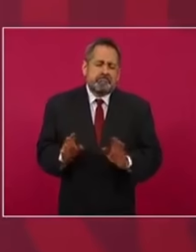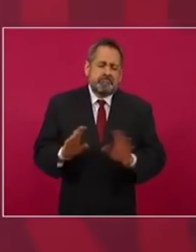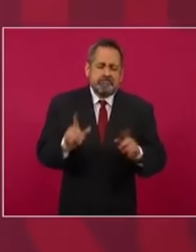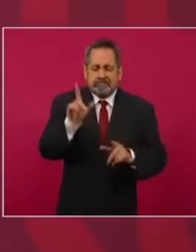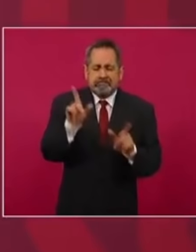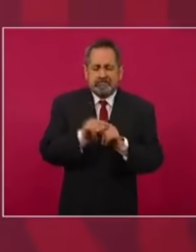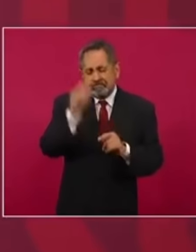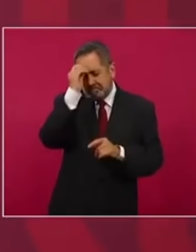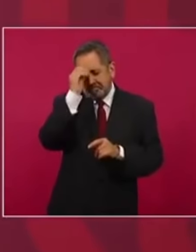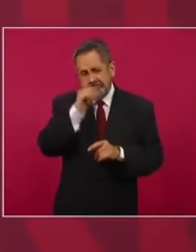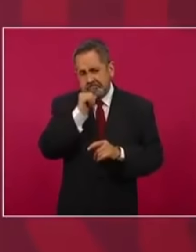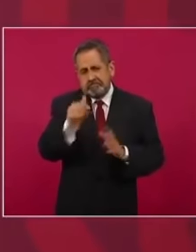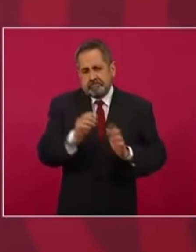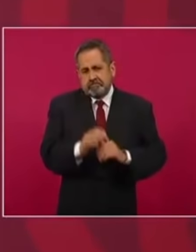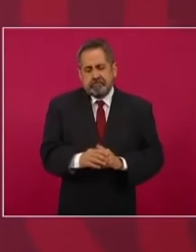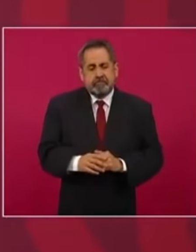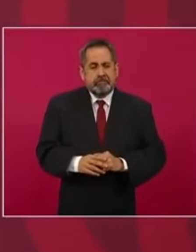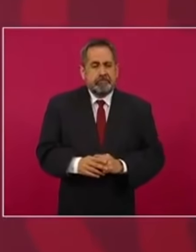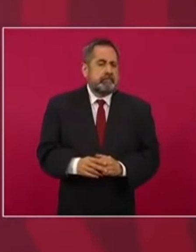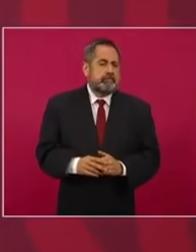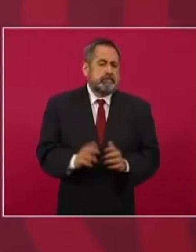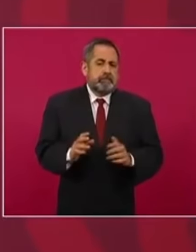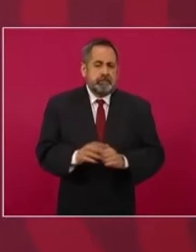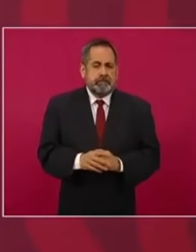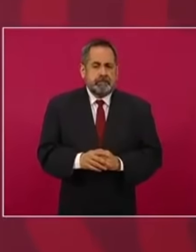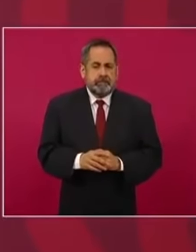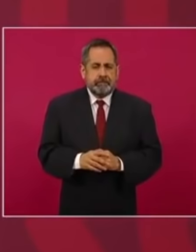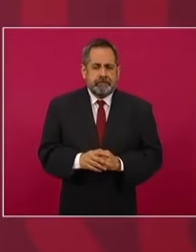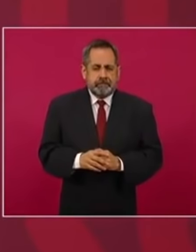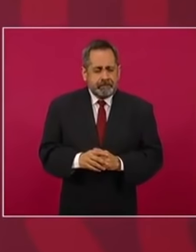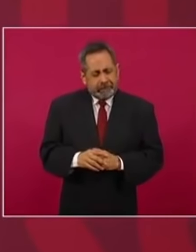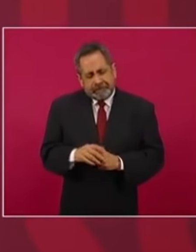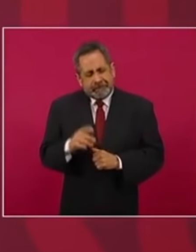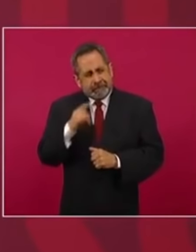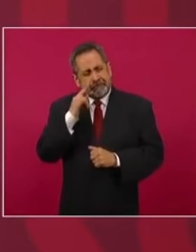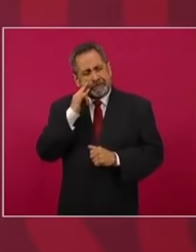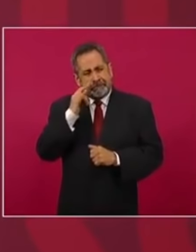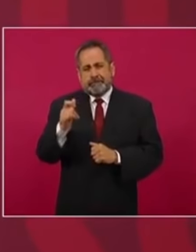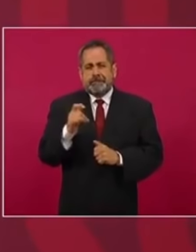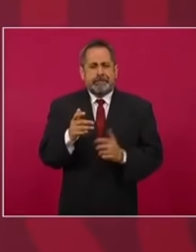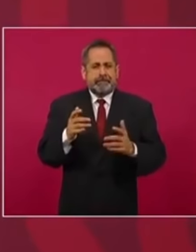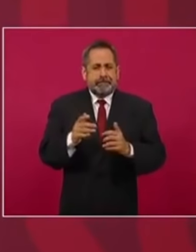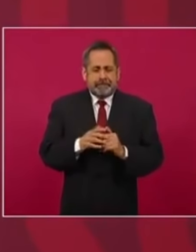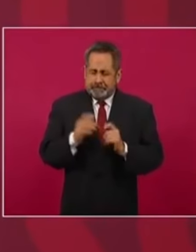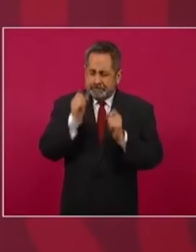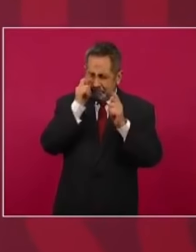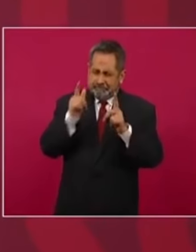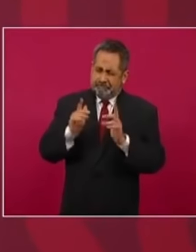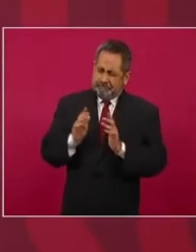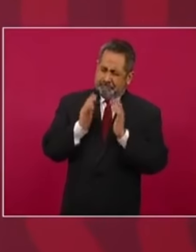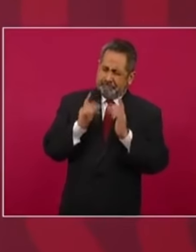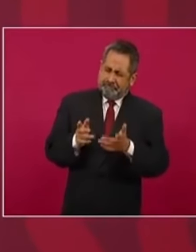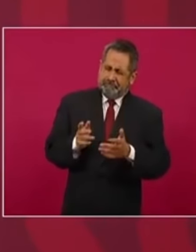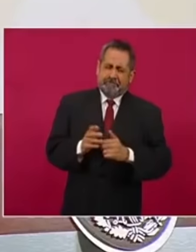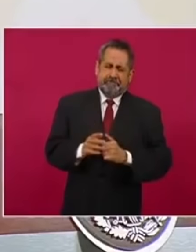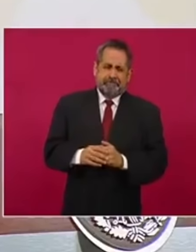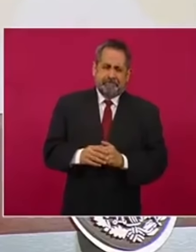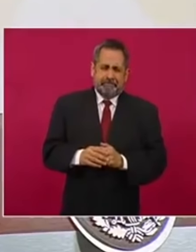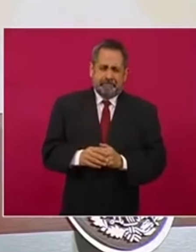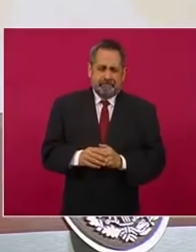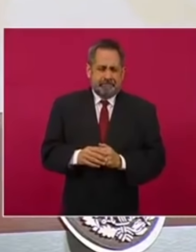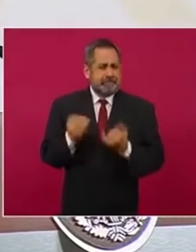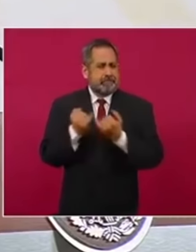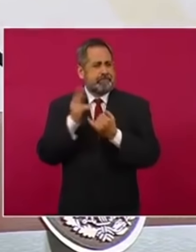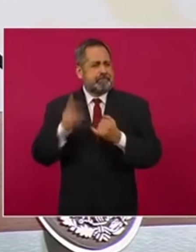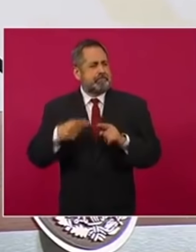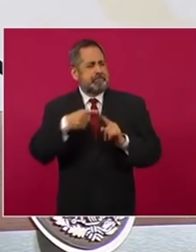Es que es una… es extraño, me sorprende, como decía el maestro